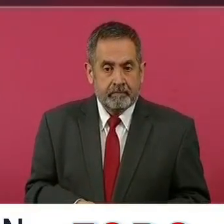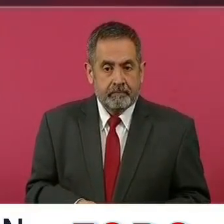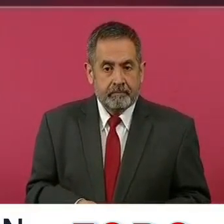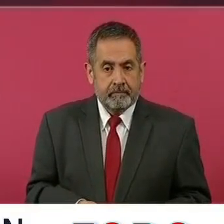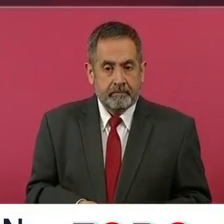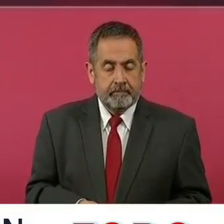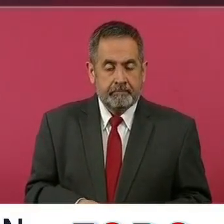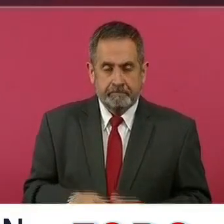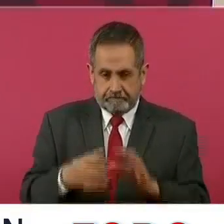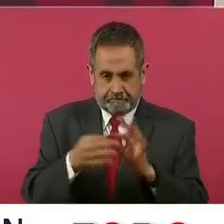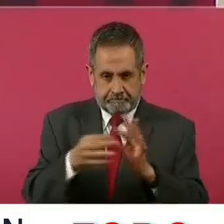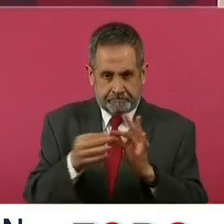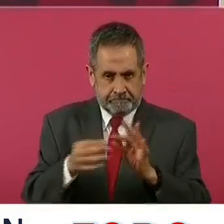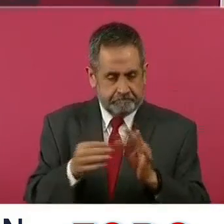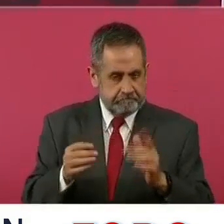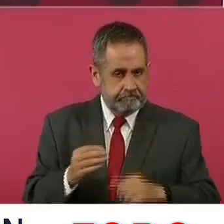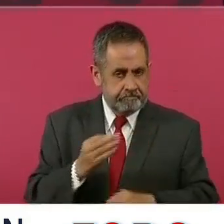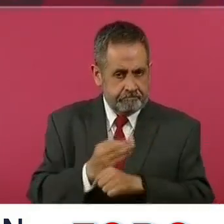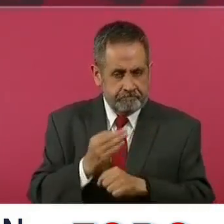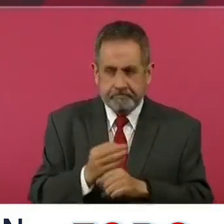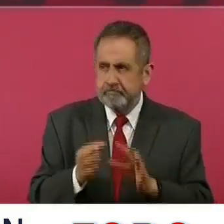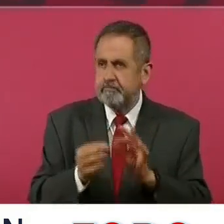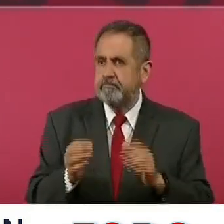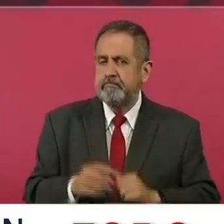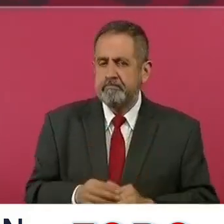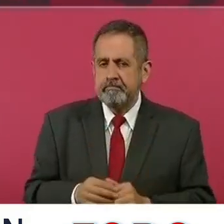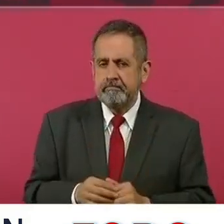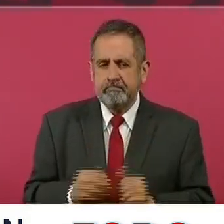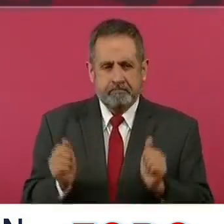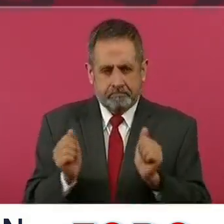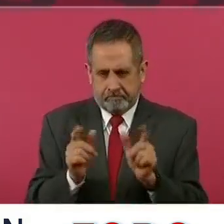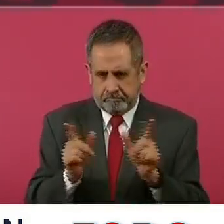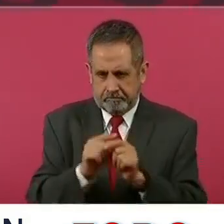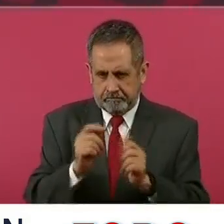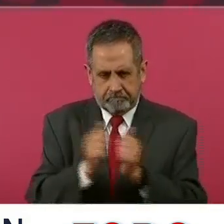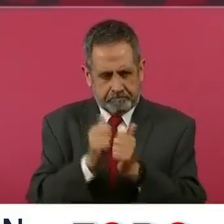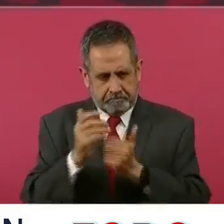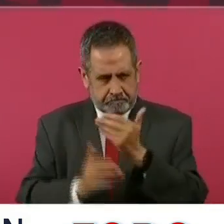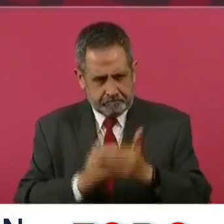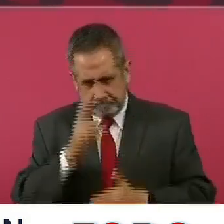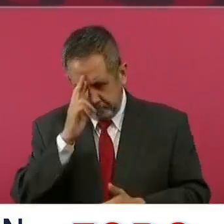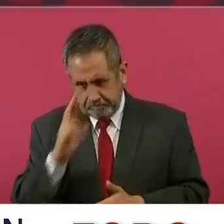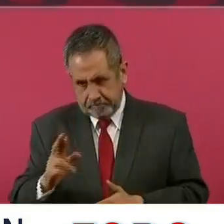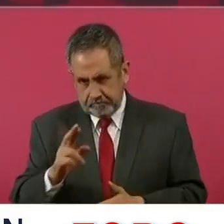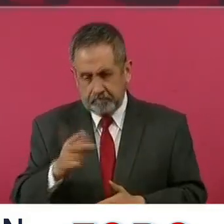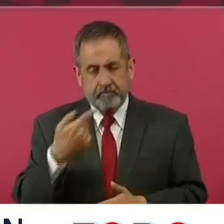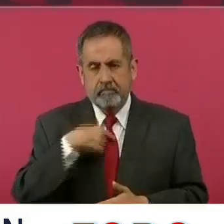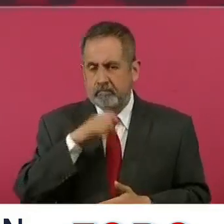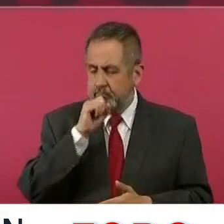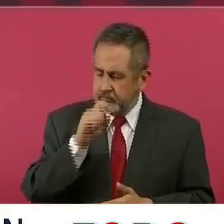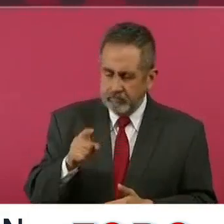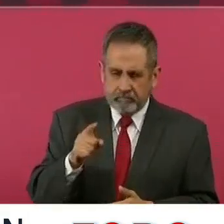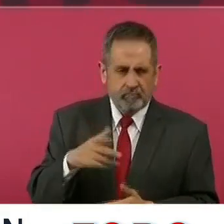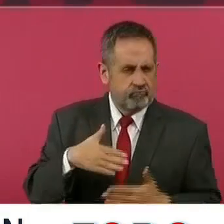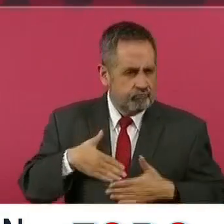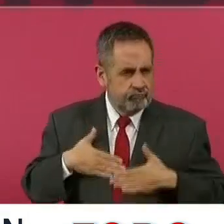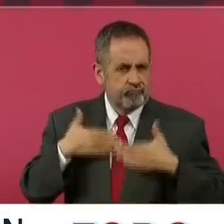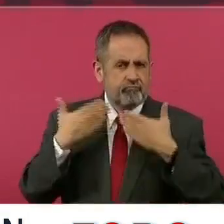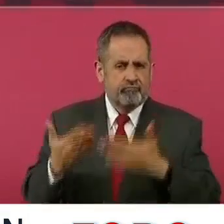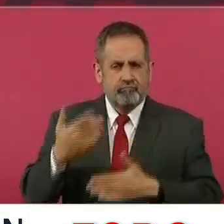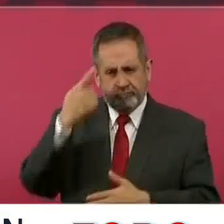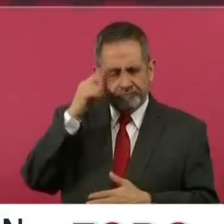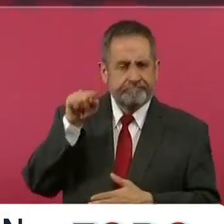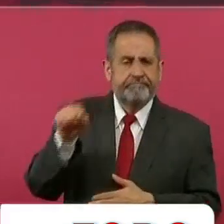de Chiapas. En su conferencia matutina, el presidente comentó que estaba en Atenco, en el Estado de México, cuando Rosa Isela Rodríguez le dio